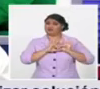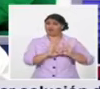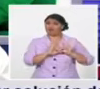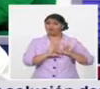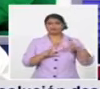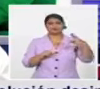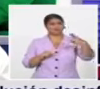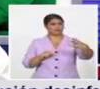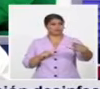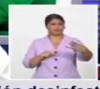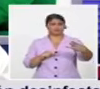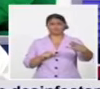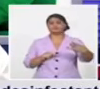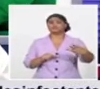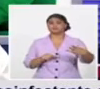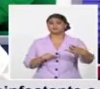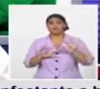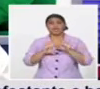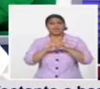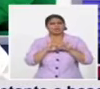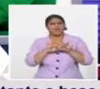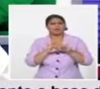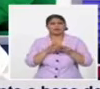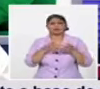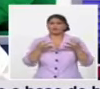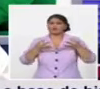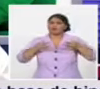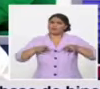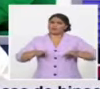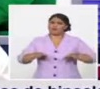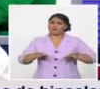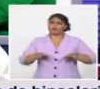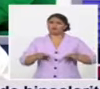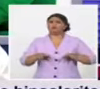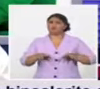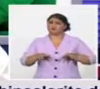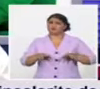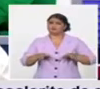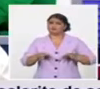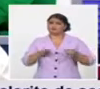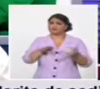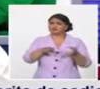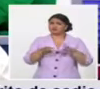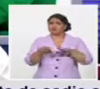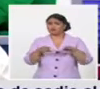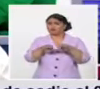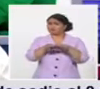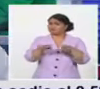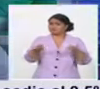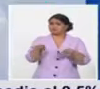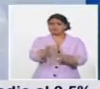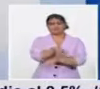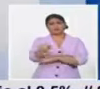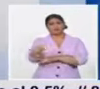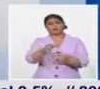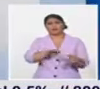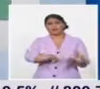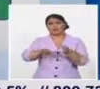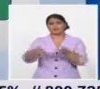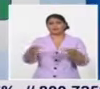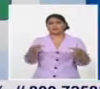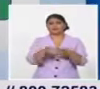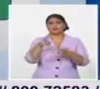Estamos hablando de graves estables, pero no exentos de mucho riesgo. De 20 a 39 años de edad,